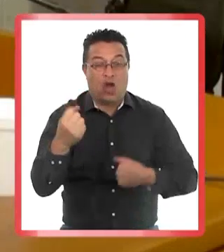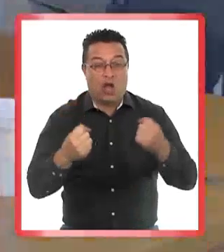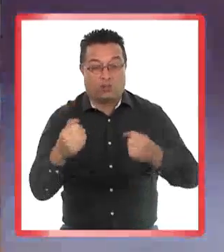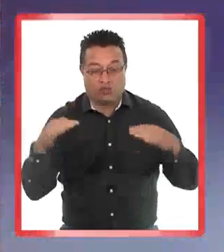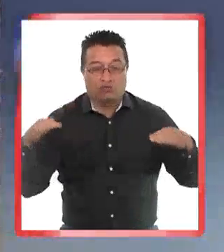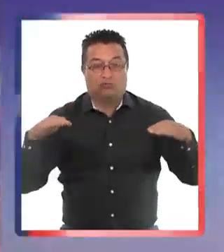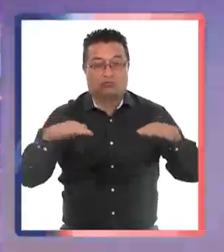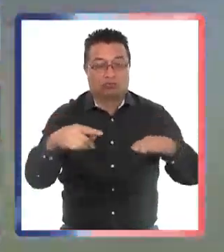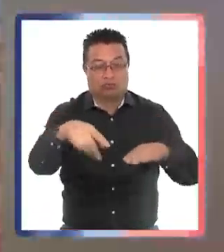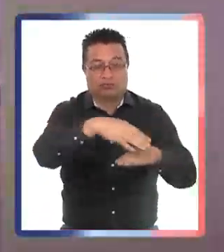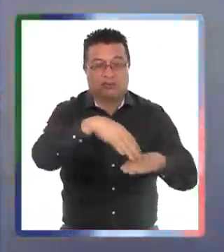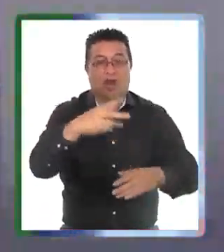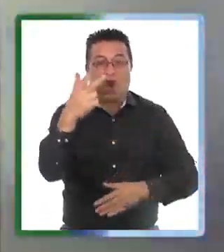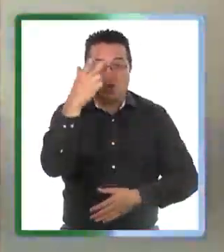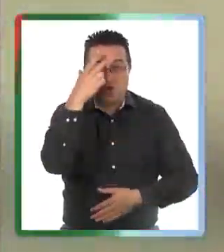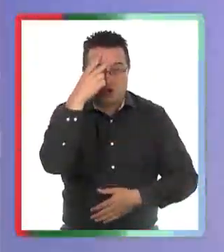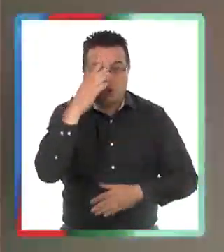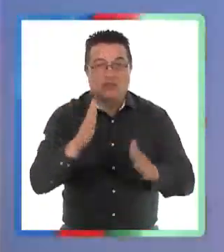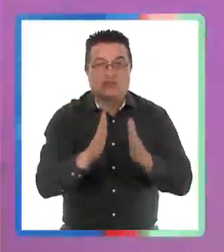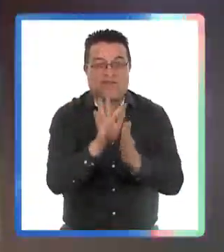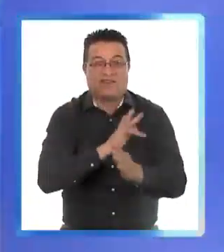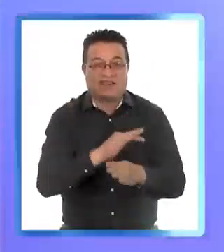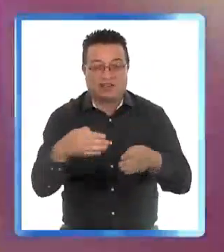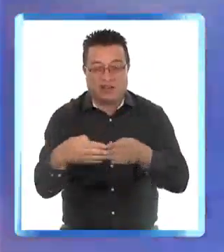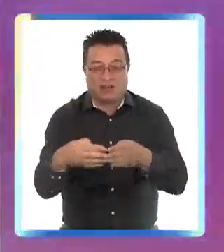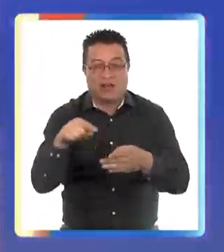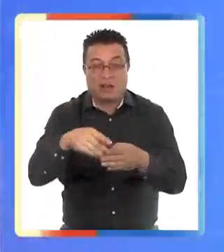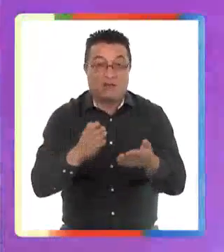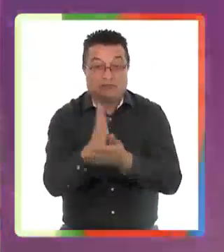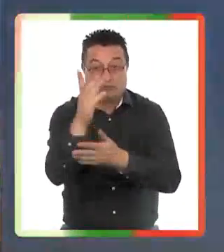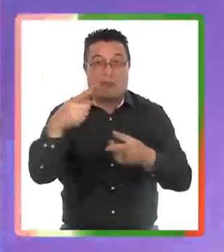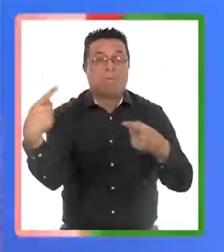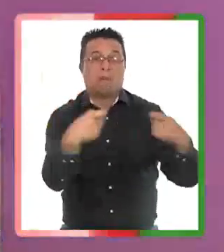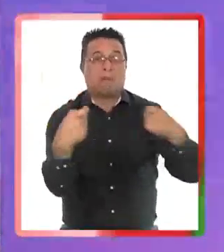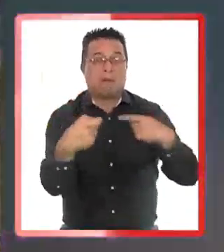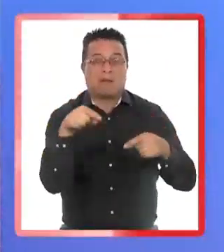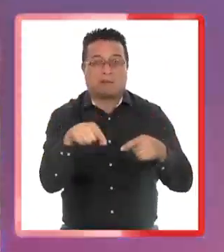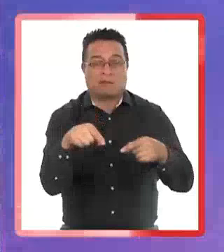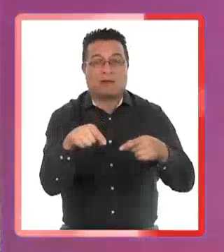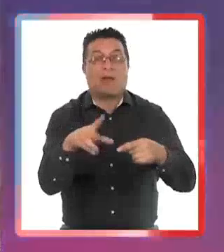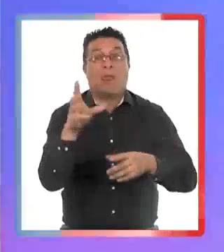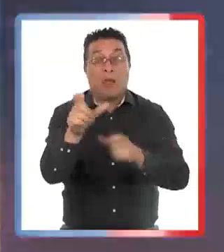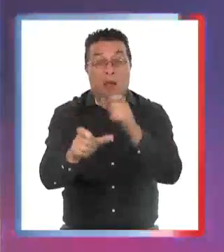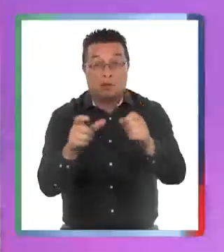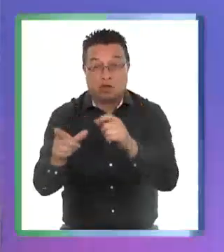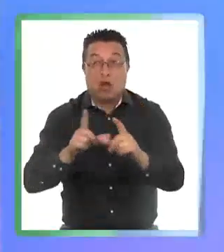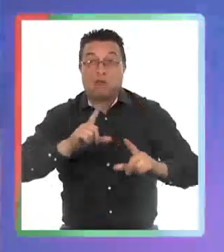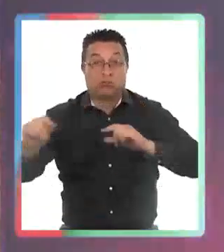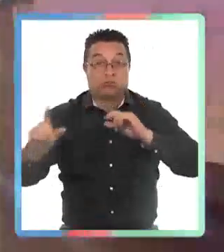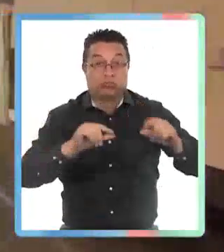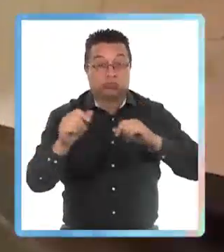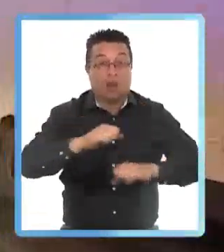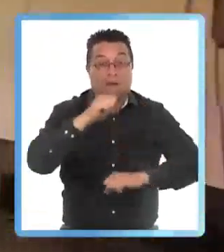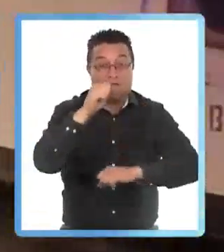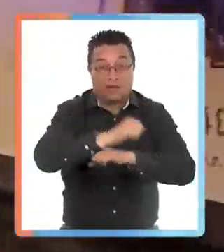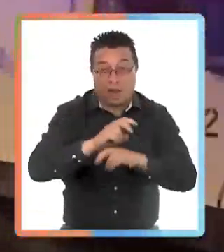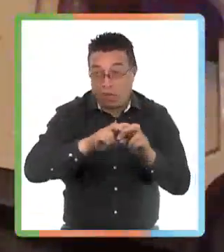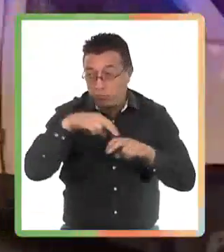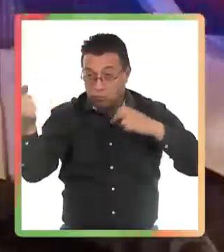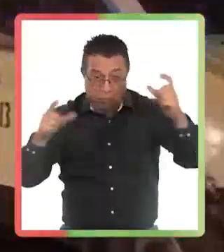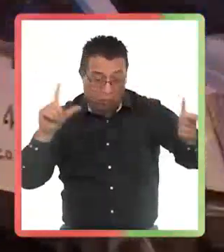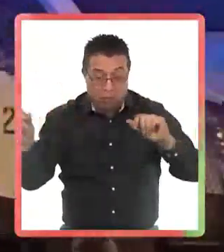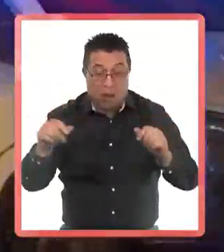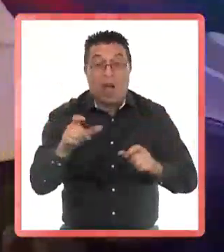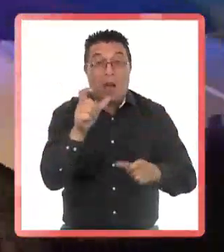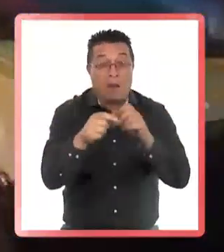La noche del miércoles 5 de abril, dos autos llegaron a un CITE de calle Coquimbo con San Francisco y se inició una balacera. Un grupo de personas